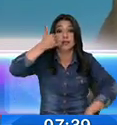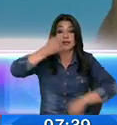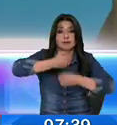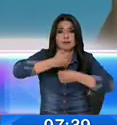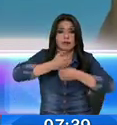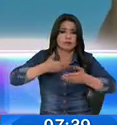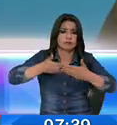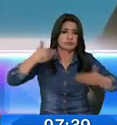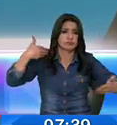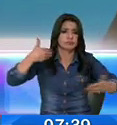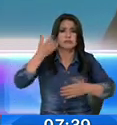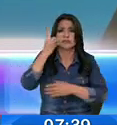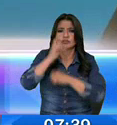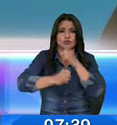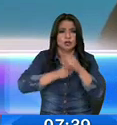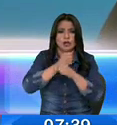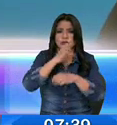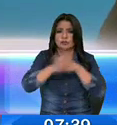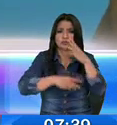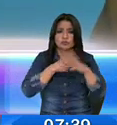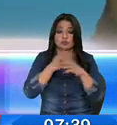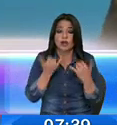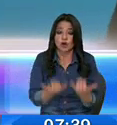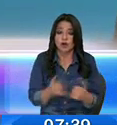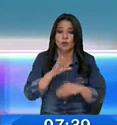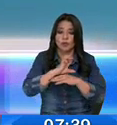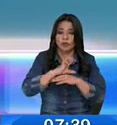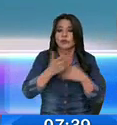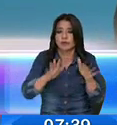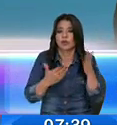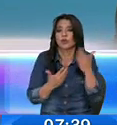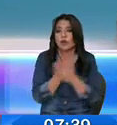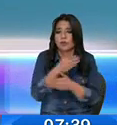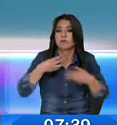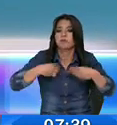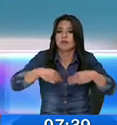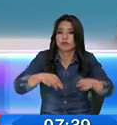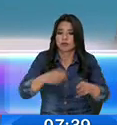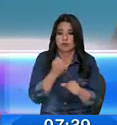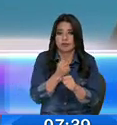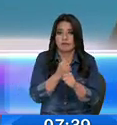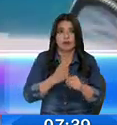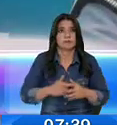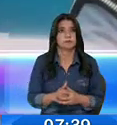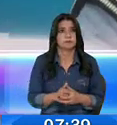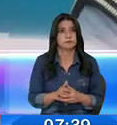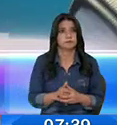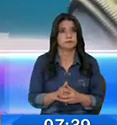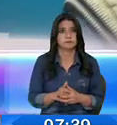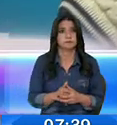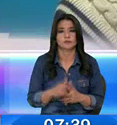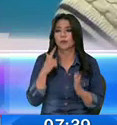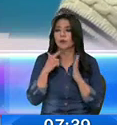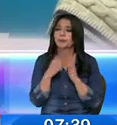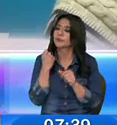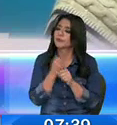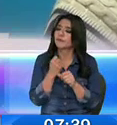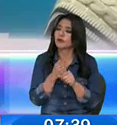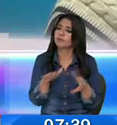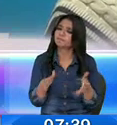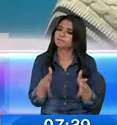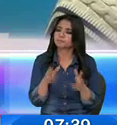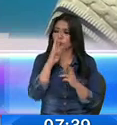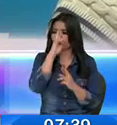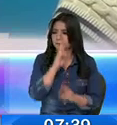una vigencia que supera los 18 años en el mundo pero más allá de eso yo diría sobre la precarización jaime